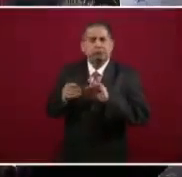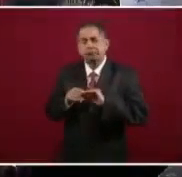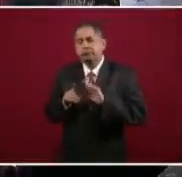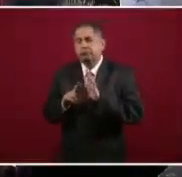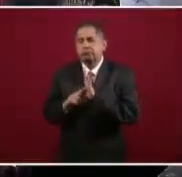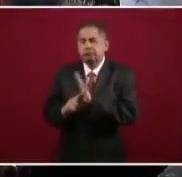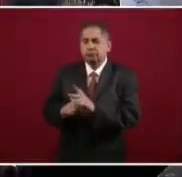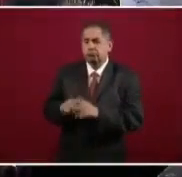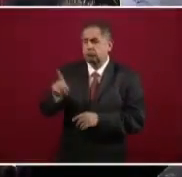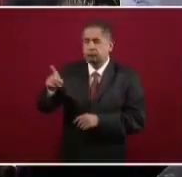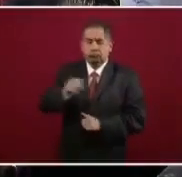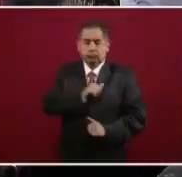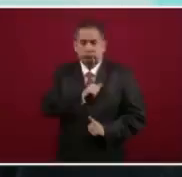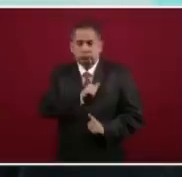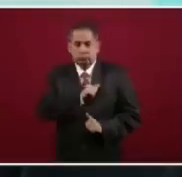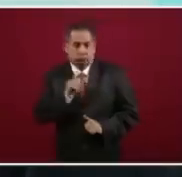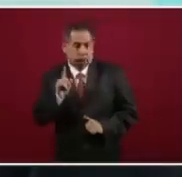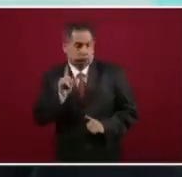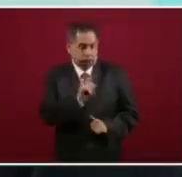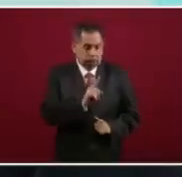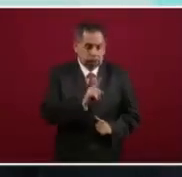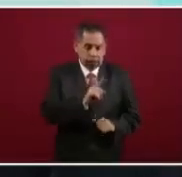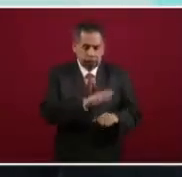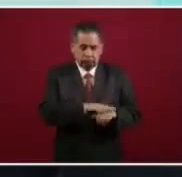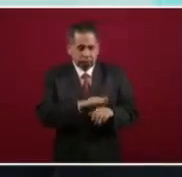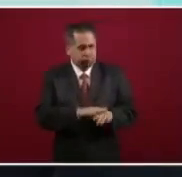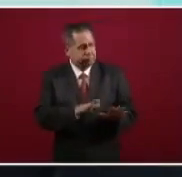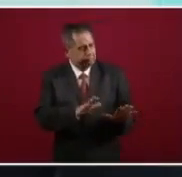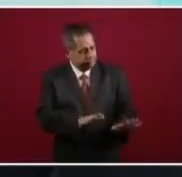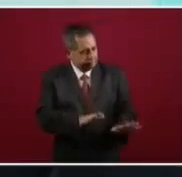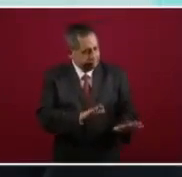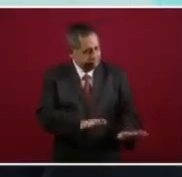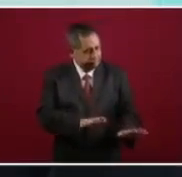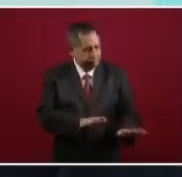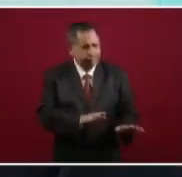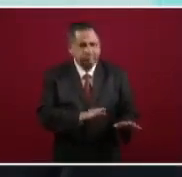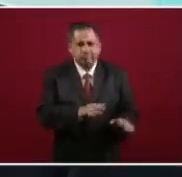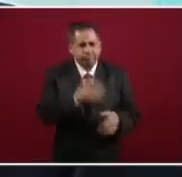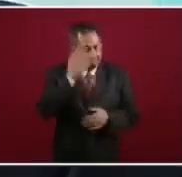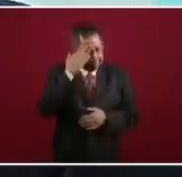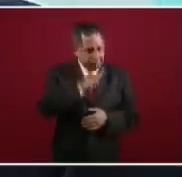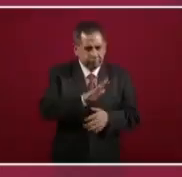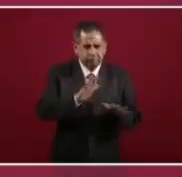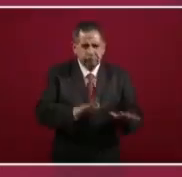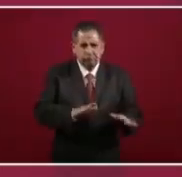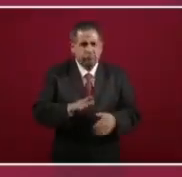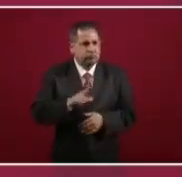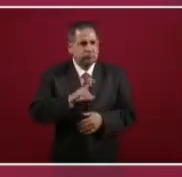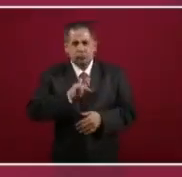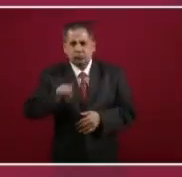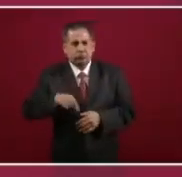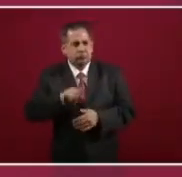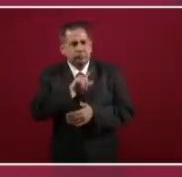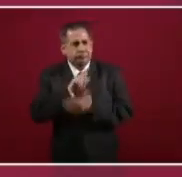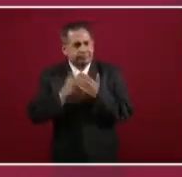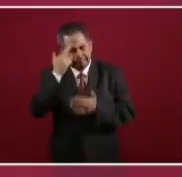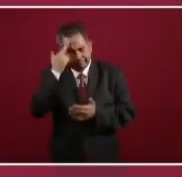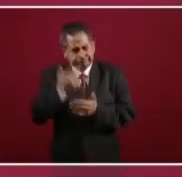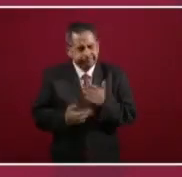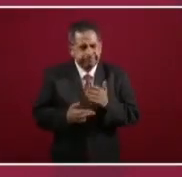le dice un soldado calma señora tranquila señora no somos delincuentes